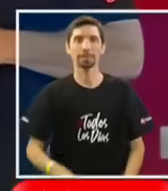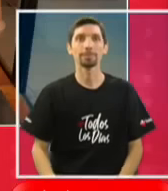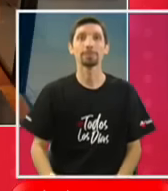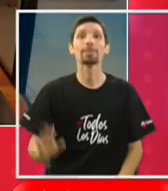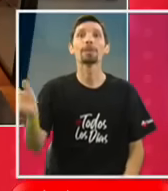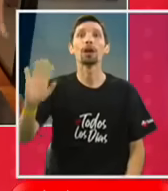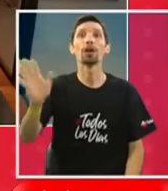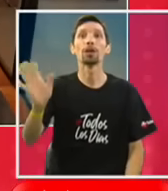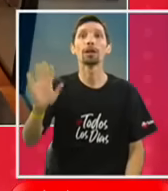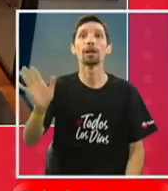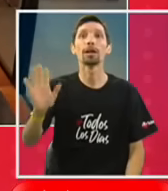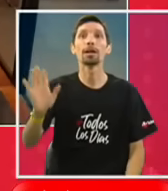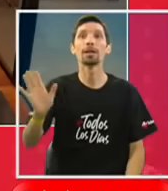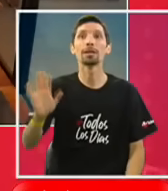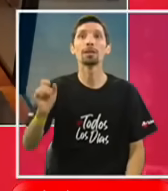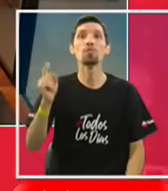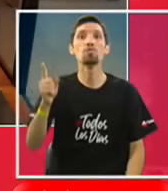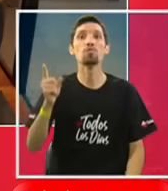Hola.